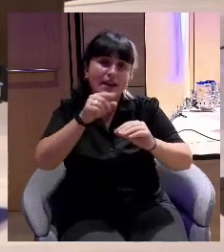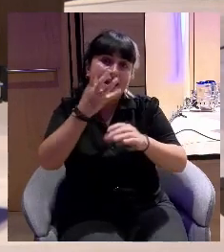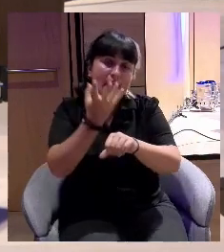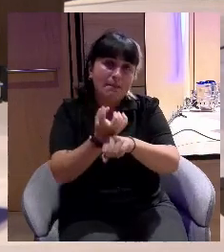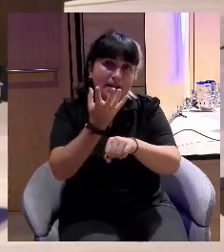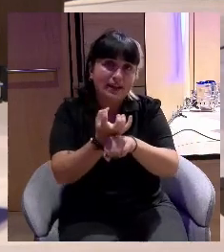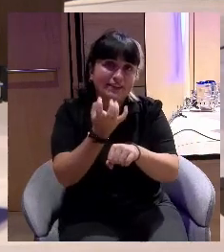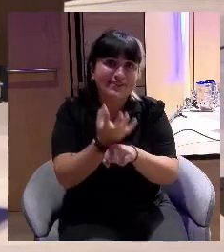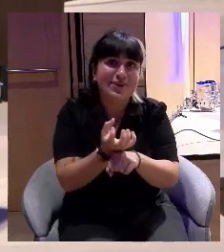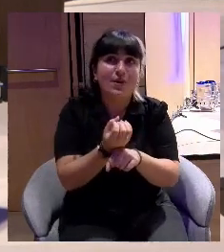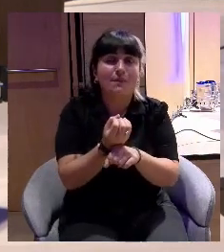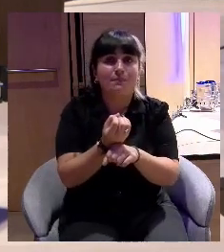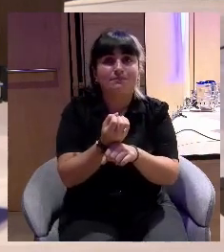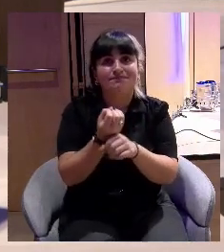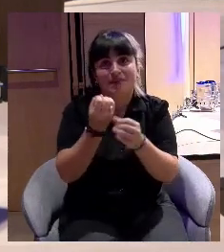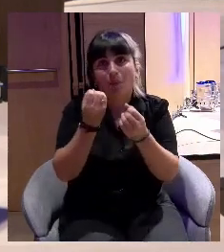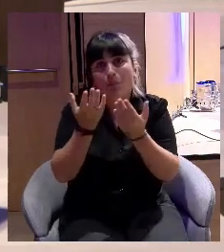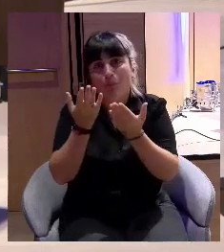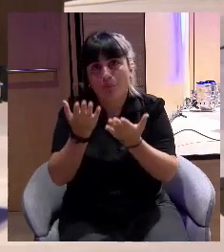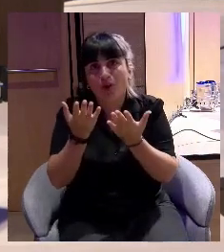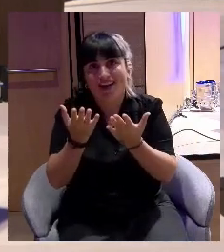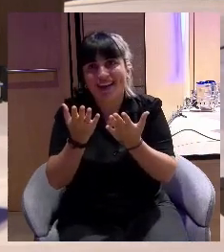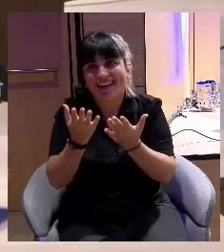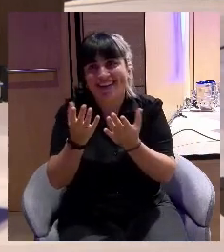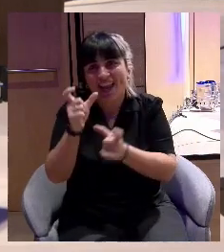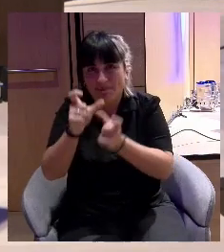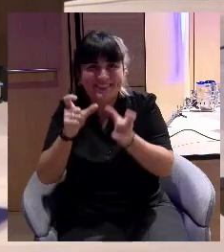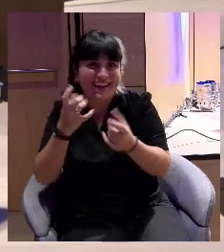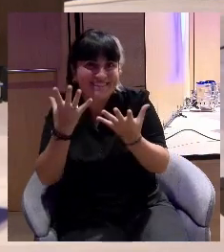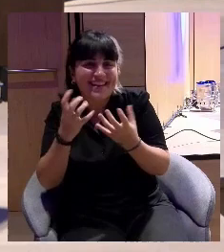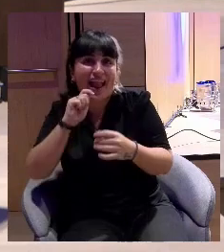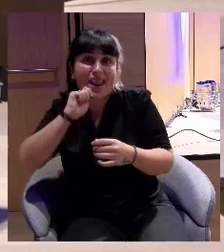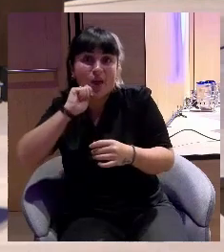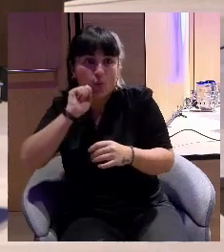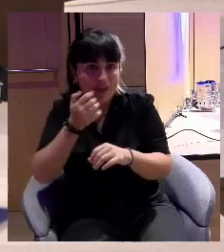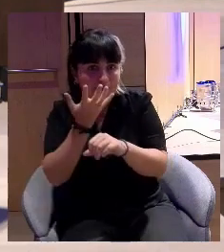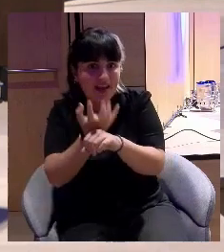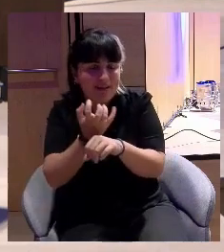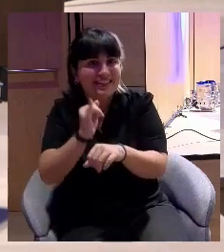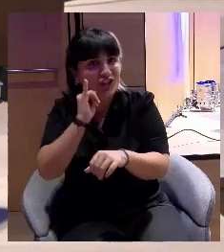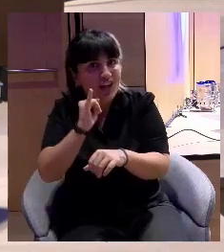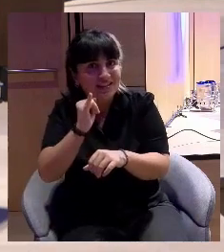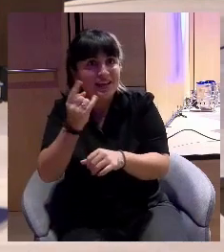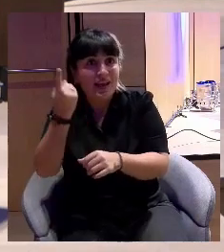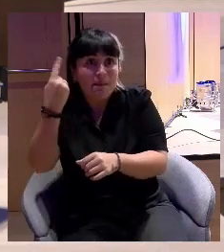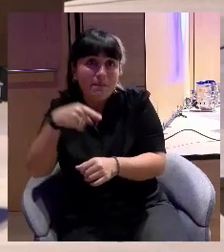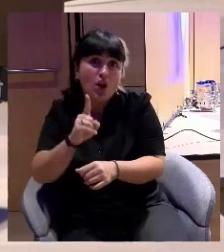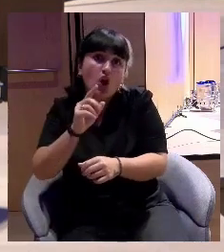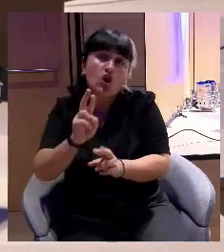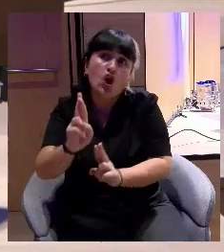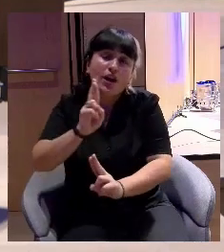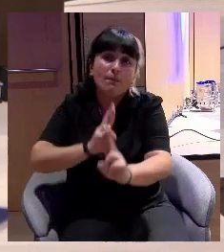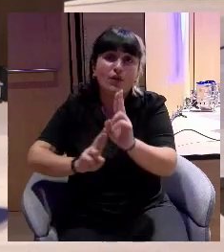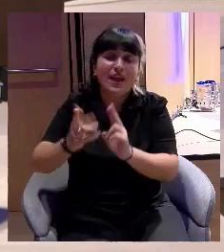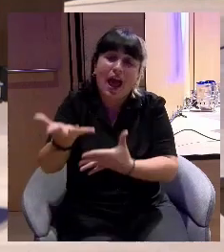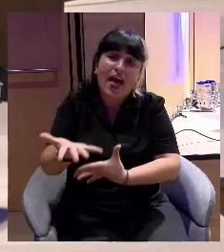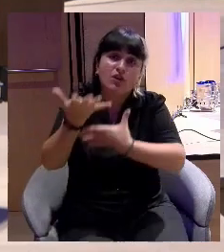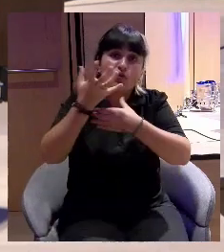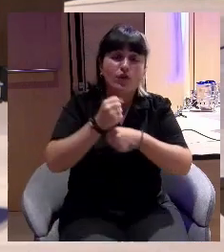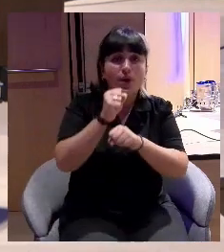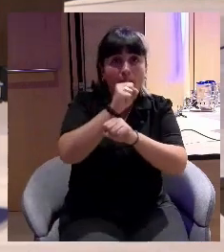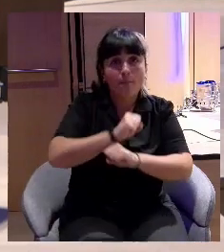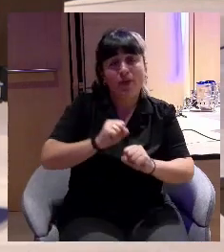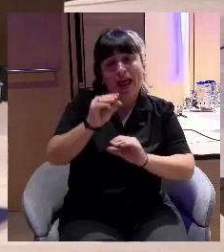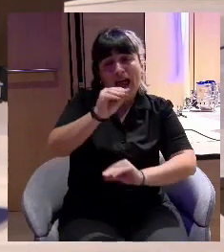nos escribieron haciendo observaciones para que lo mejoráramos y, digamos, estuvo bueno como modo de interacción y así hubo bastante,